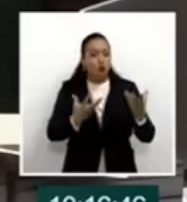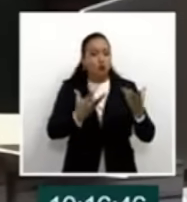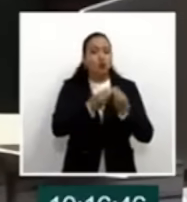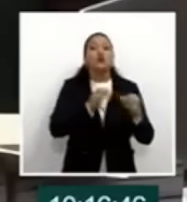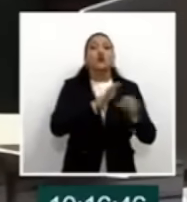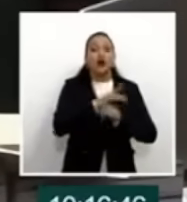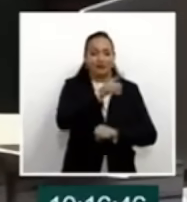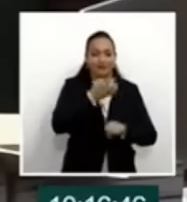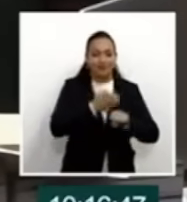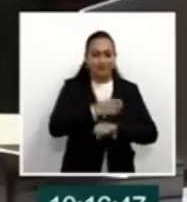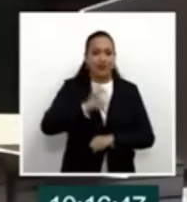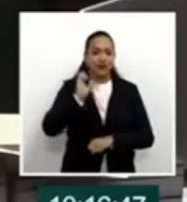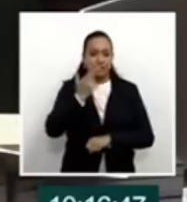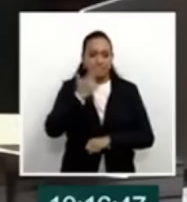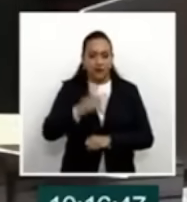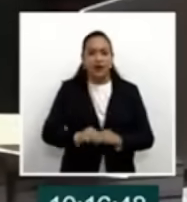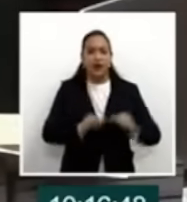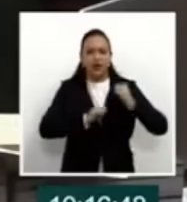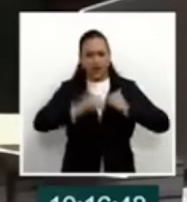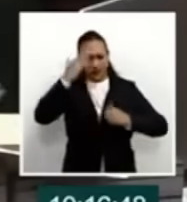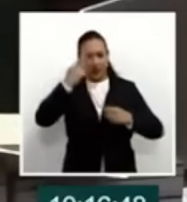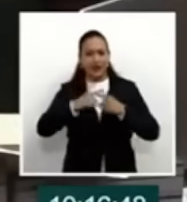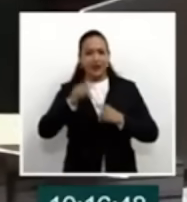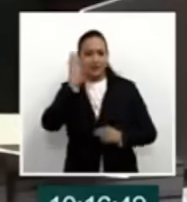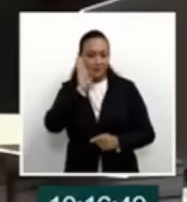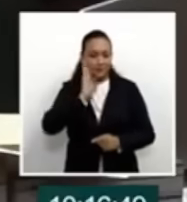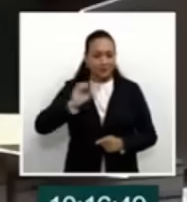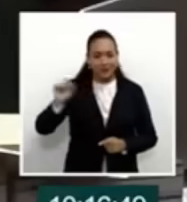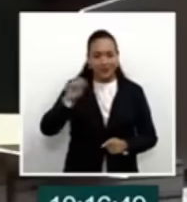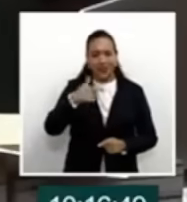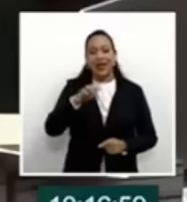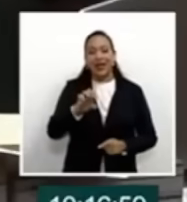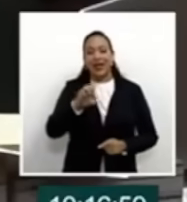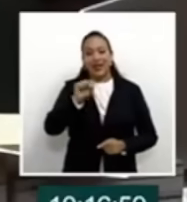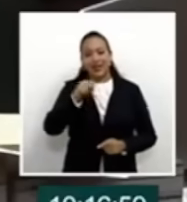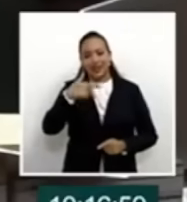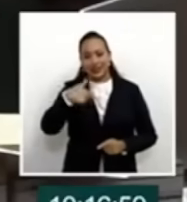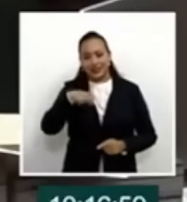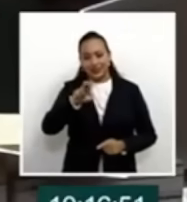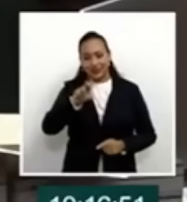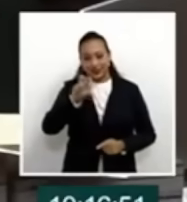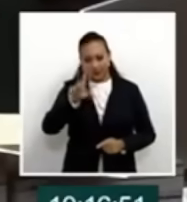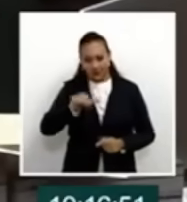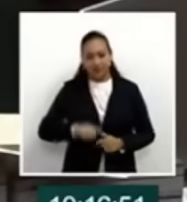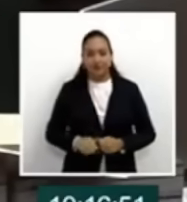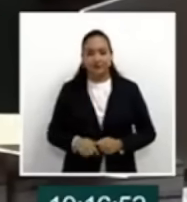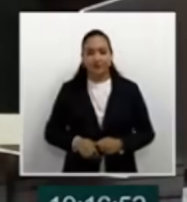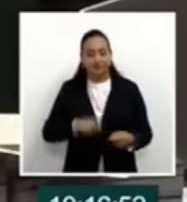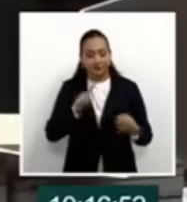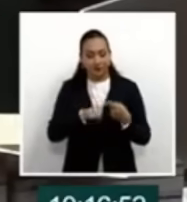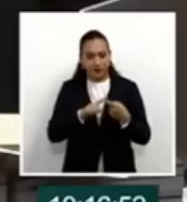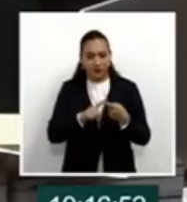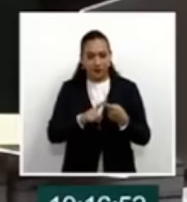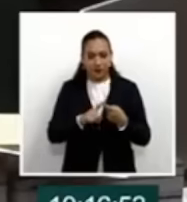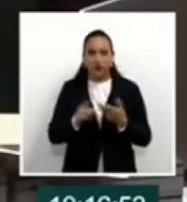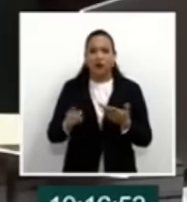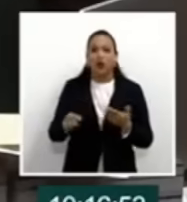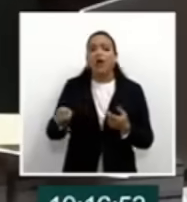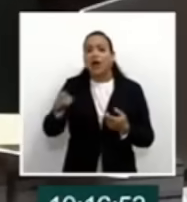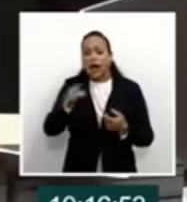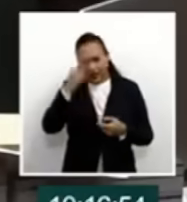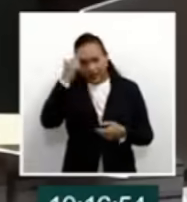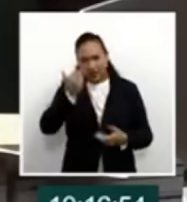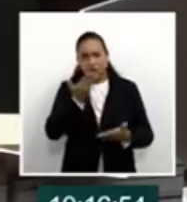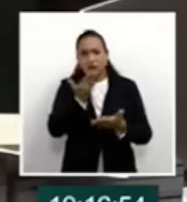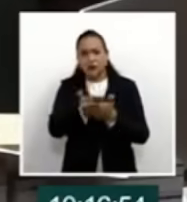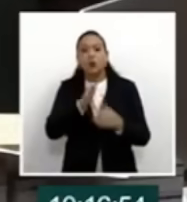de Chihuahua, bajo la ponencia de la señora ministra Esquivel Moza y conforme a los puntos resolutivos que proponen. Primero, es procedente y parcialmente fundada